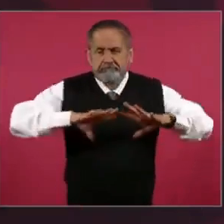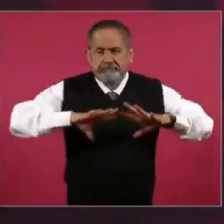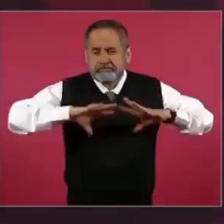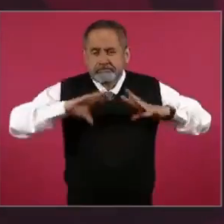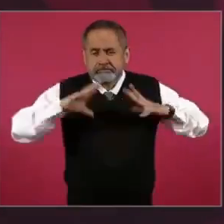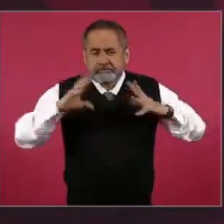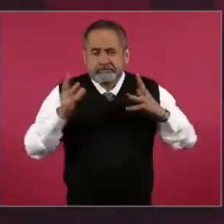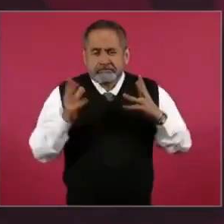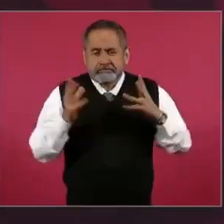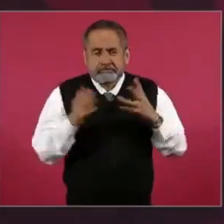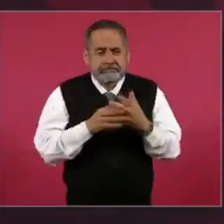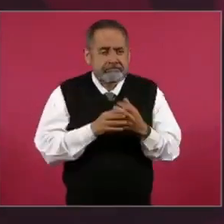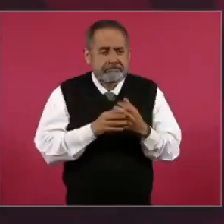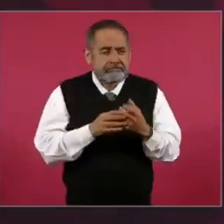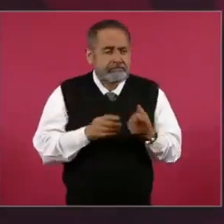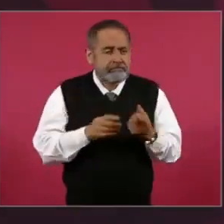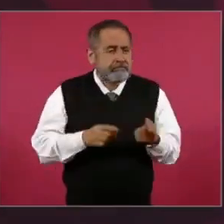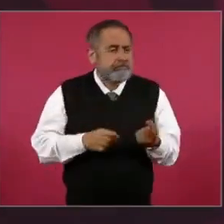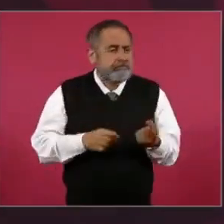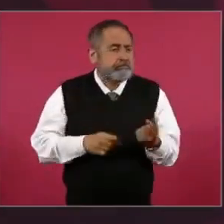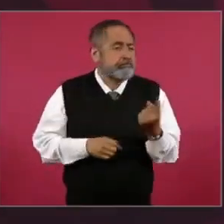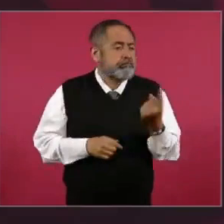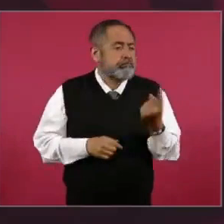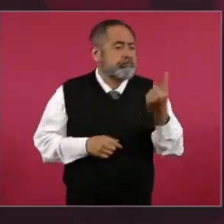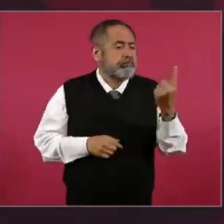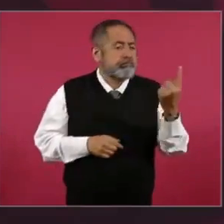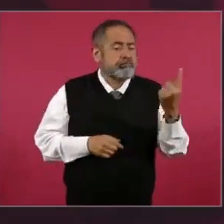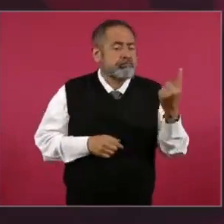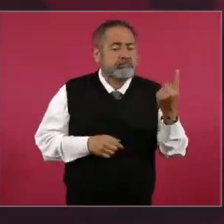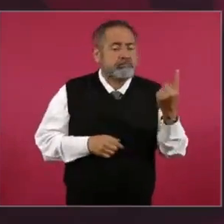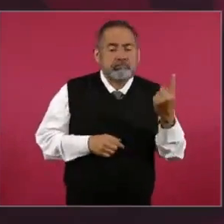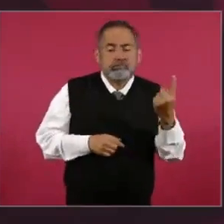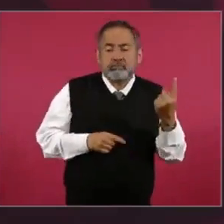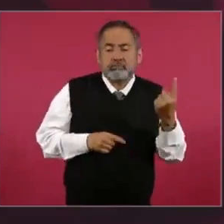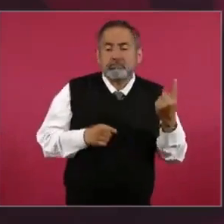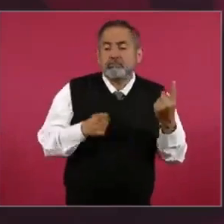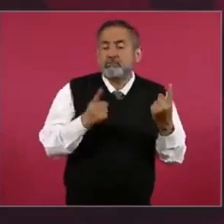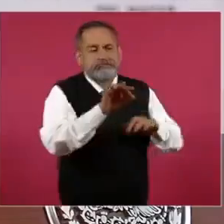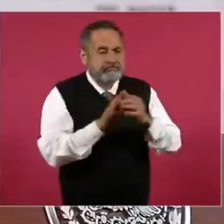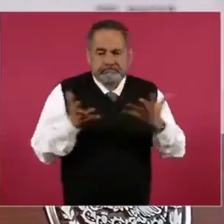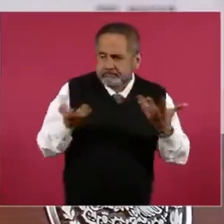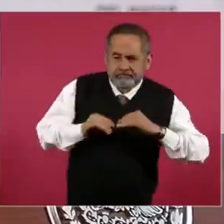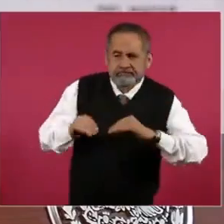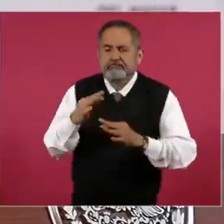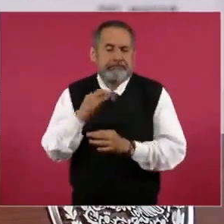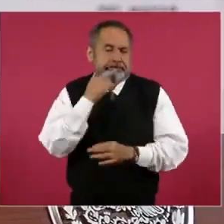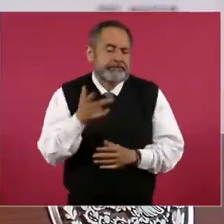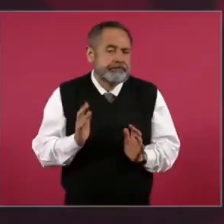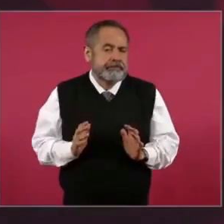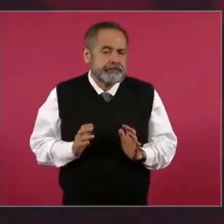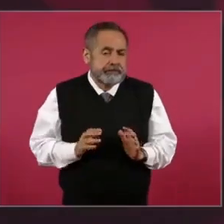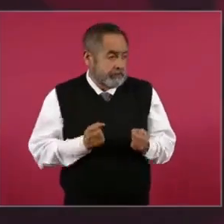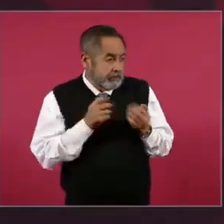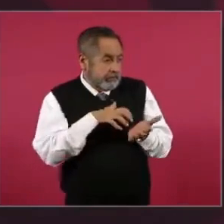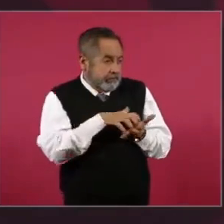azar, echémoslo a la suerte. Puta, qué vergüenza. Y si